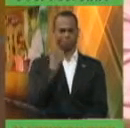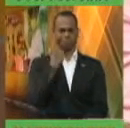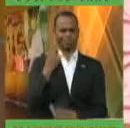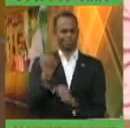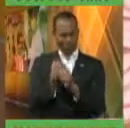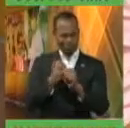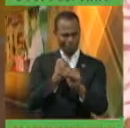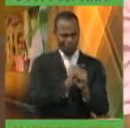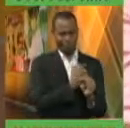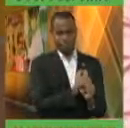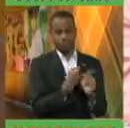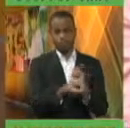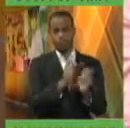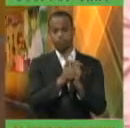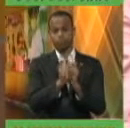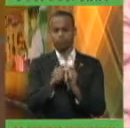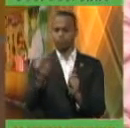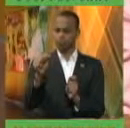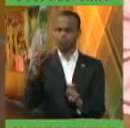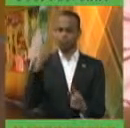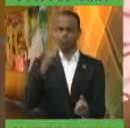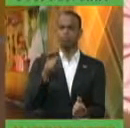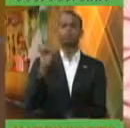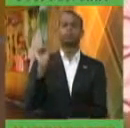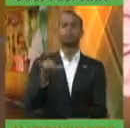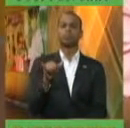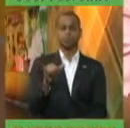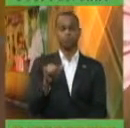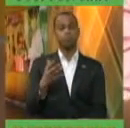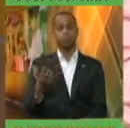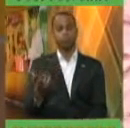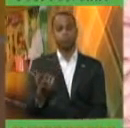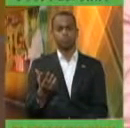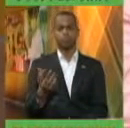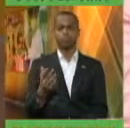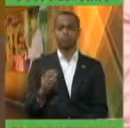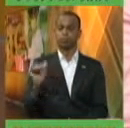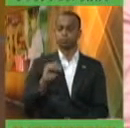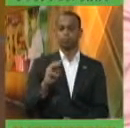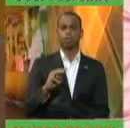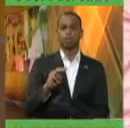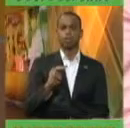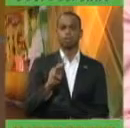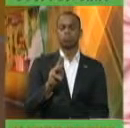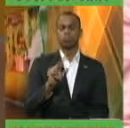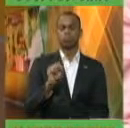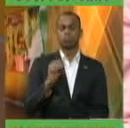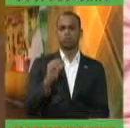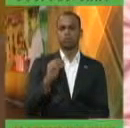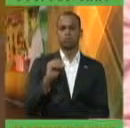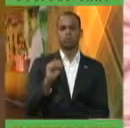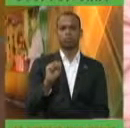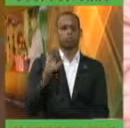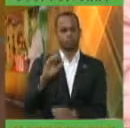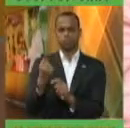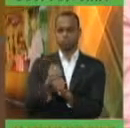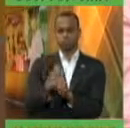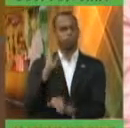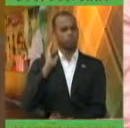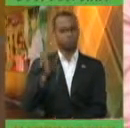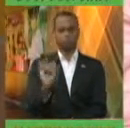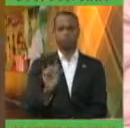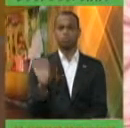remodelación y esa es de navegación contempló y se tiene proyectado la remodelación de los museos también otros proyectos también grandes que